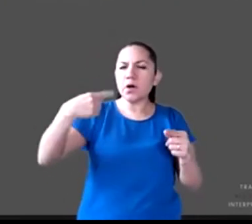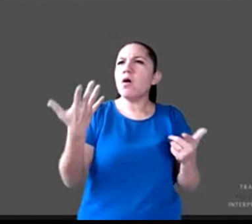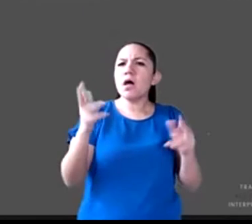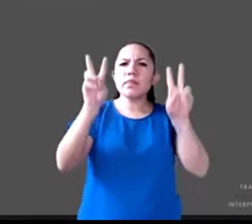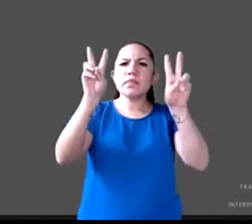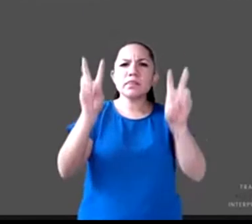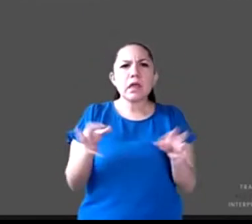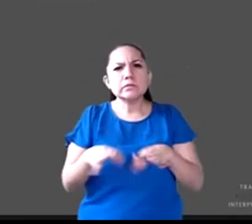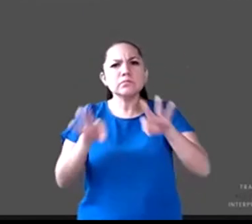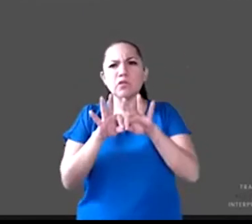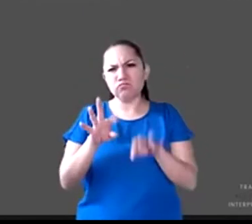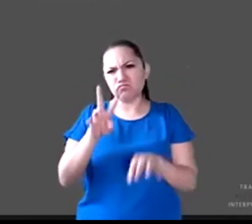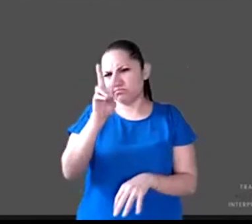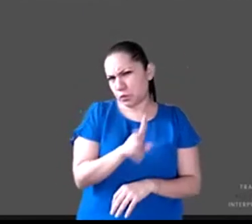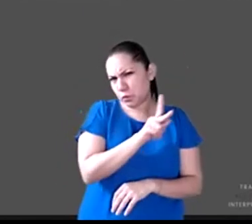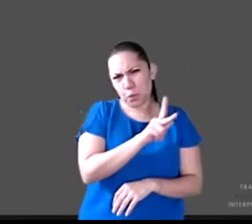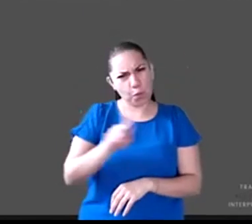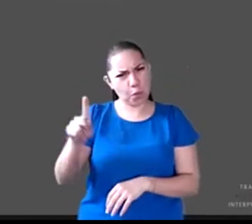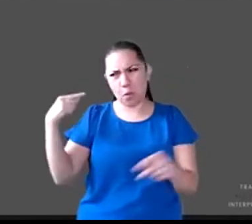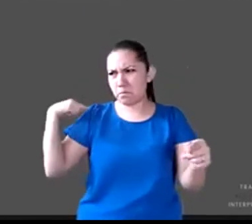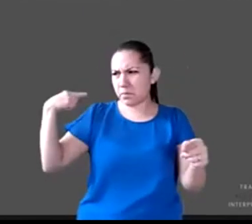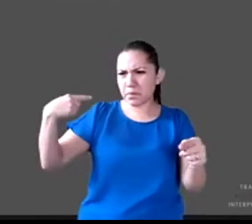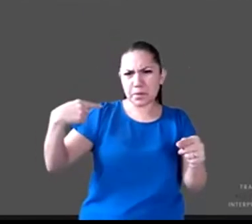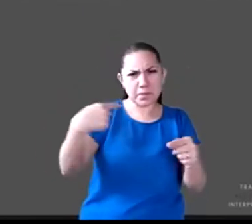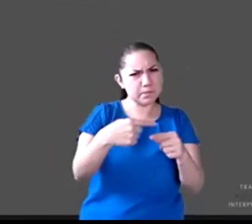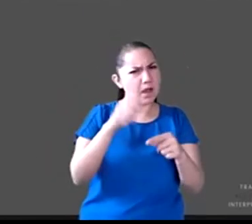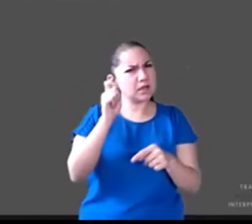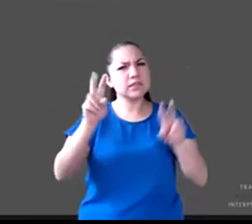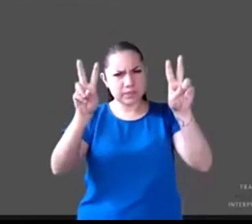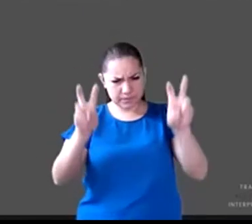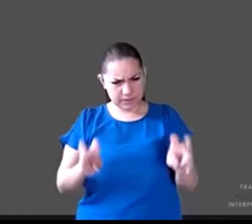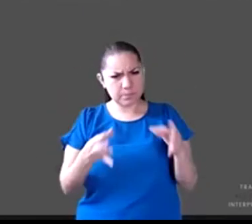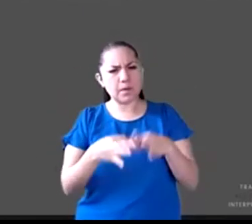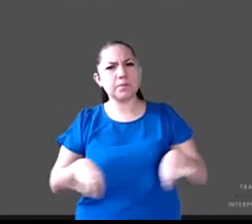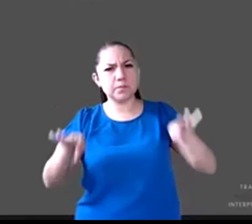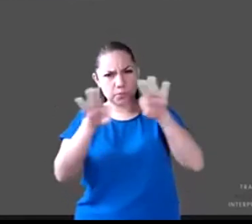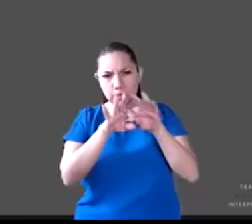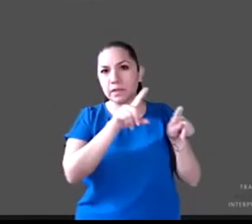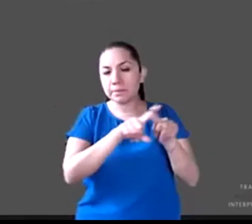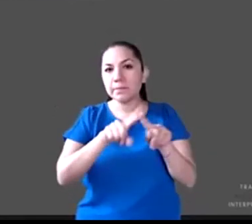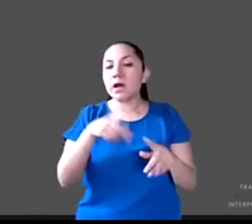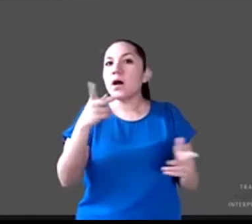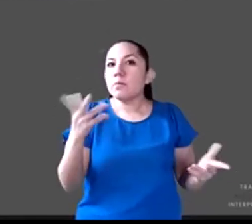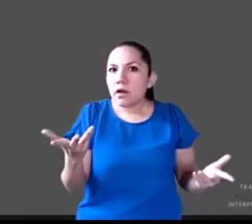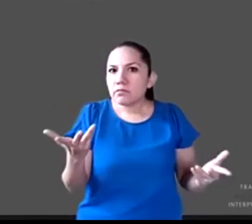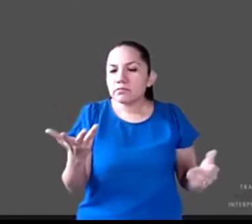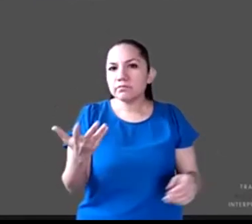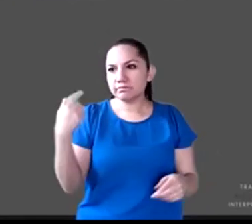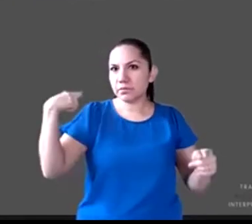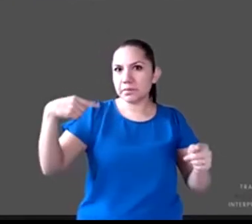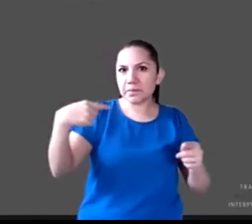muchos, pero sí un acercamiento a mucho de lo que se compartió en